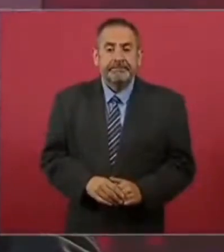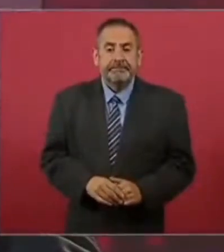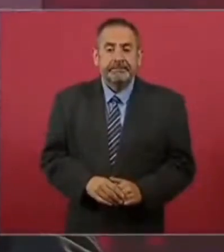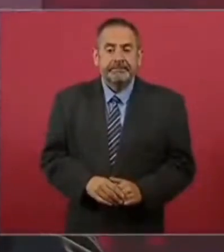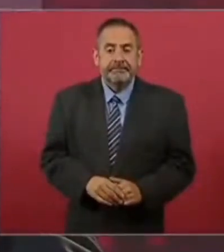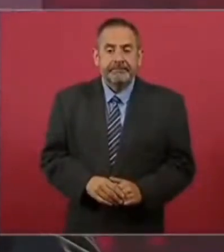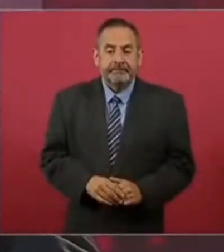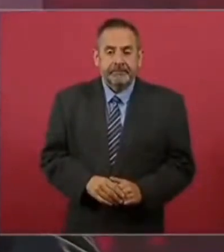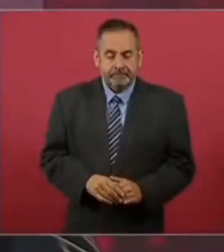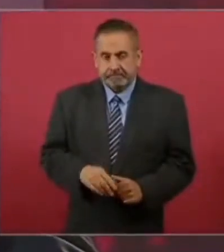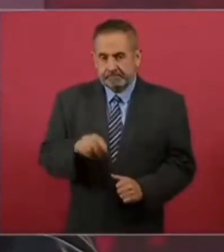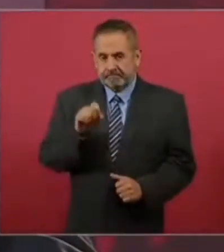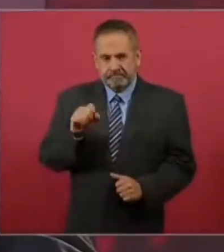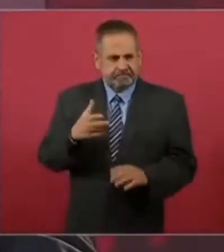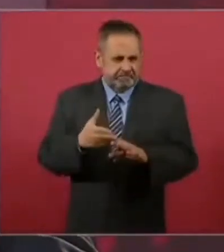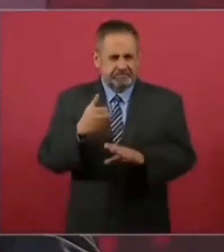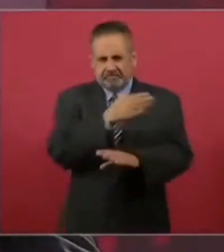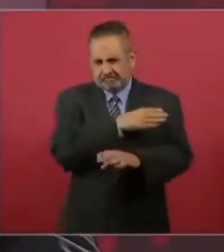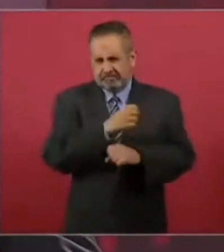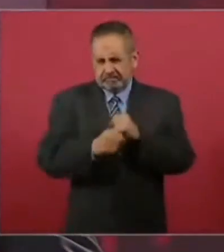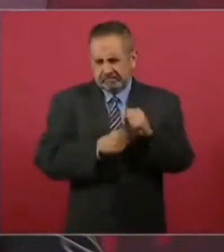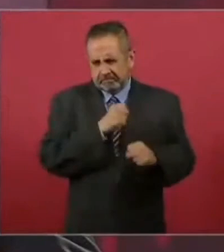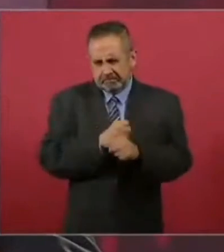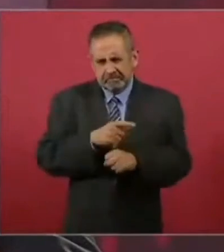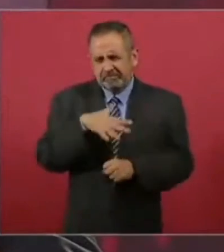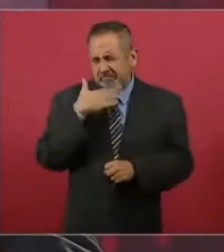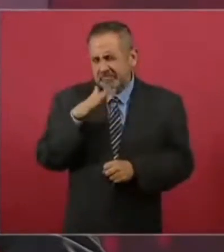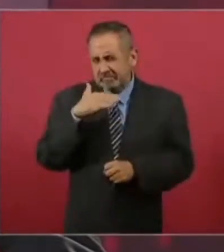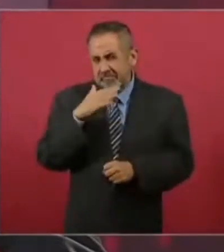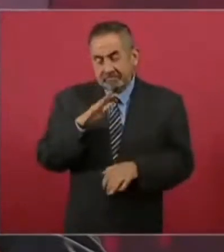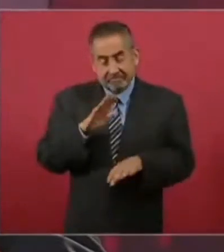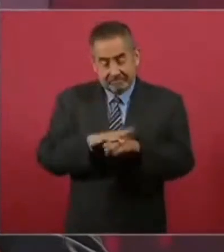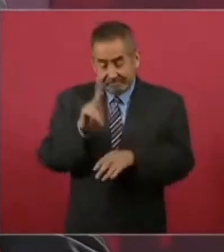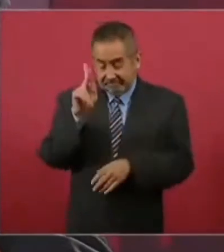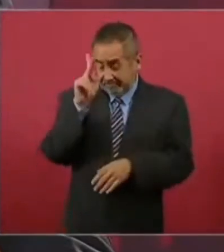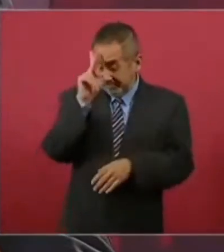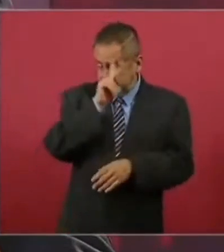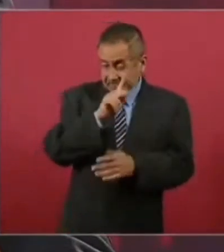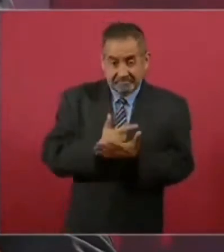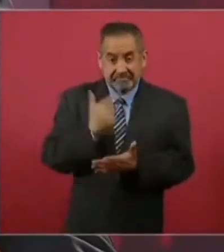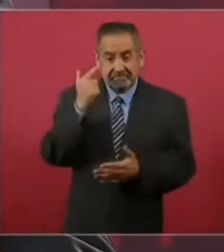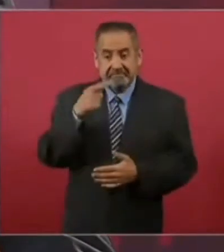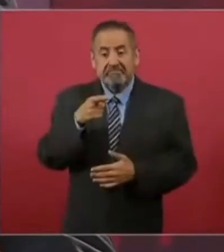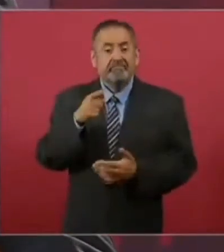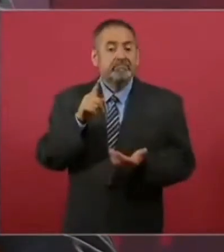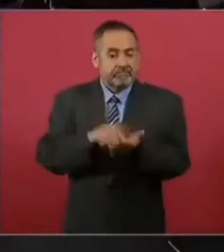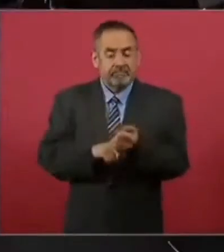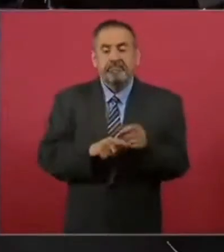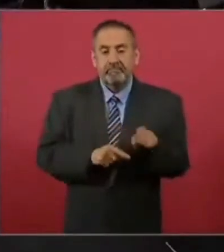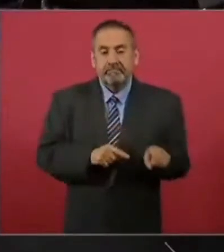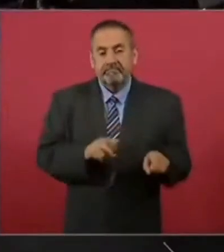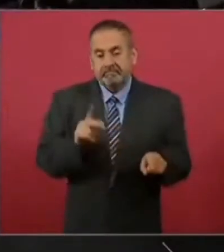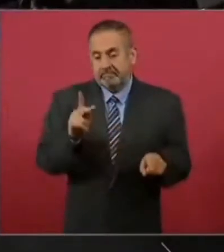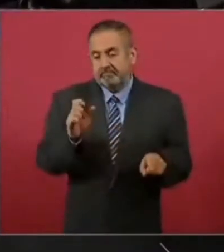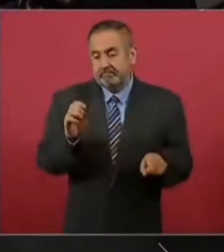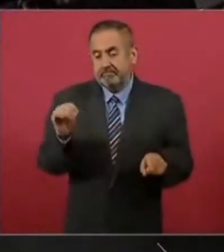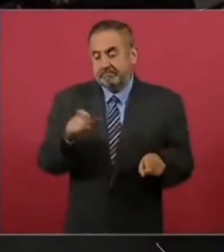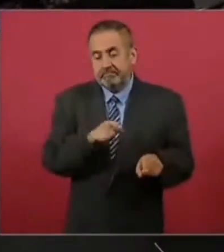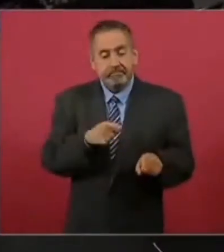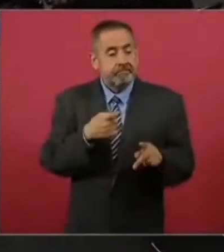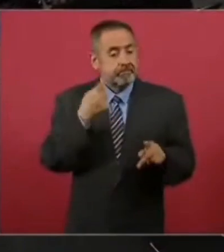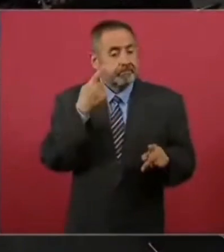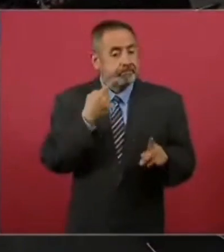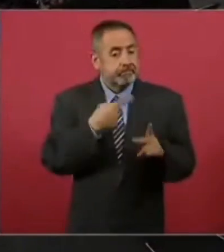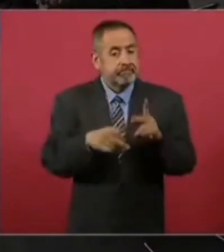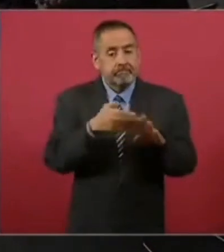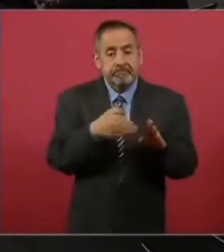Y de tiempo atrás, lo que pasa es que se agravó todo a partir del